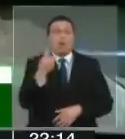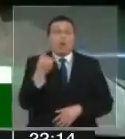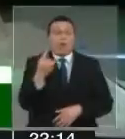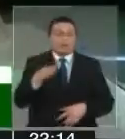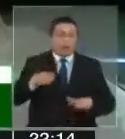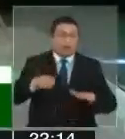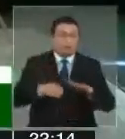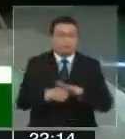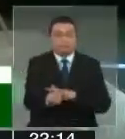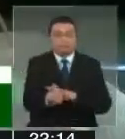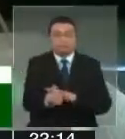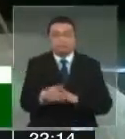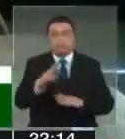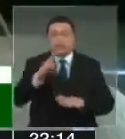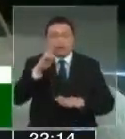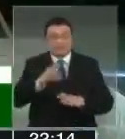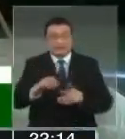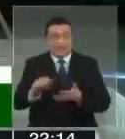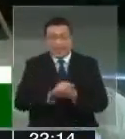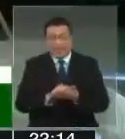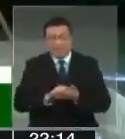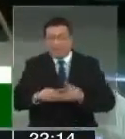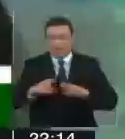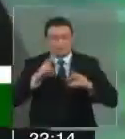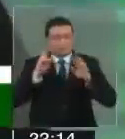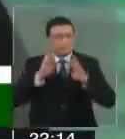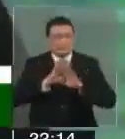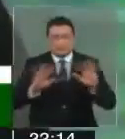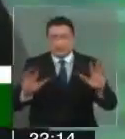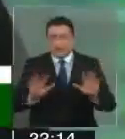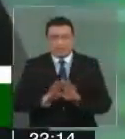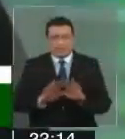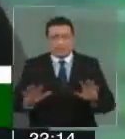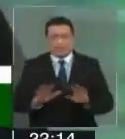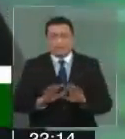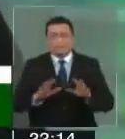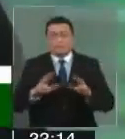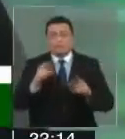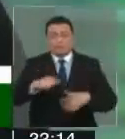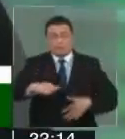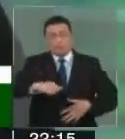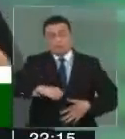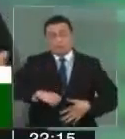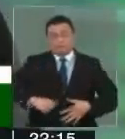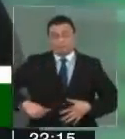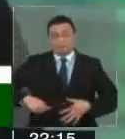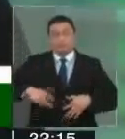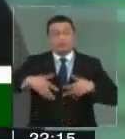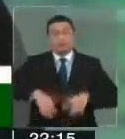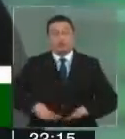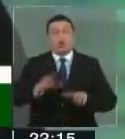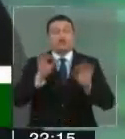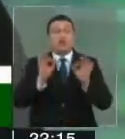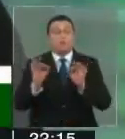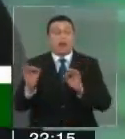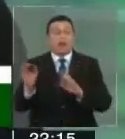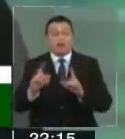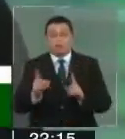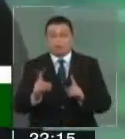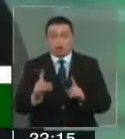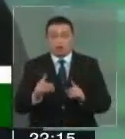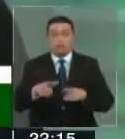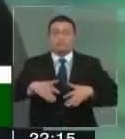sin lavado, sin nada. Y cesárea, además yo me había preparado mucho para un parto natural.